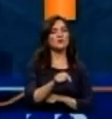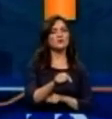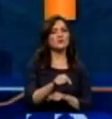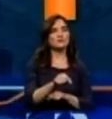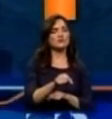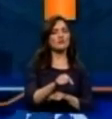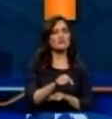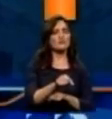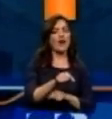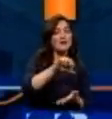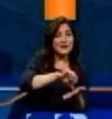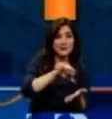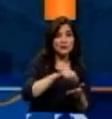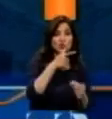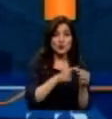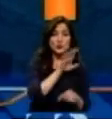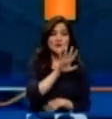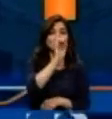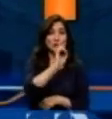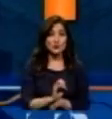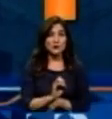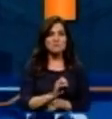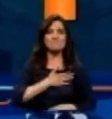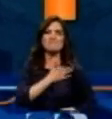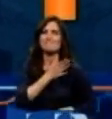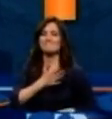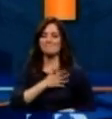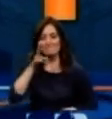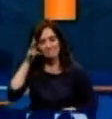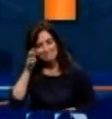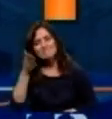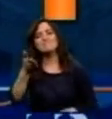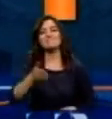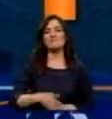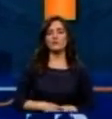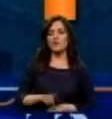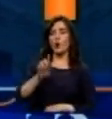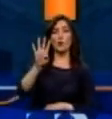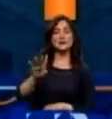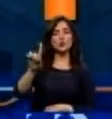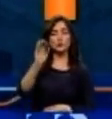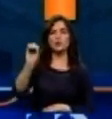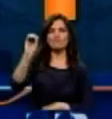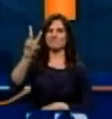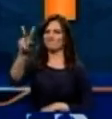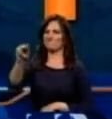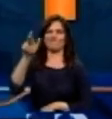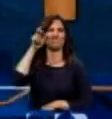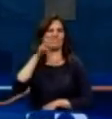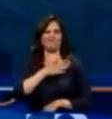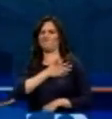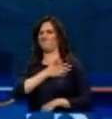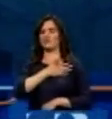la encuesta, en la capital un 55% de los ecuatorianos cree en su palabra, un 41% no lo